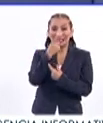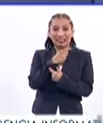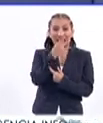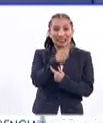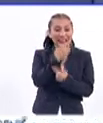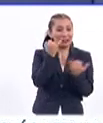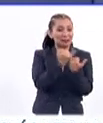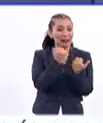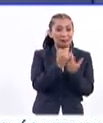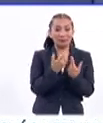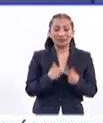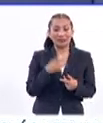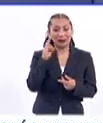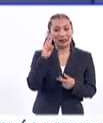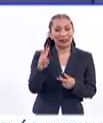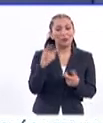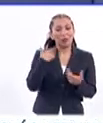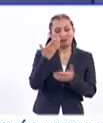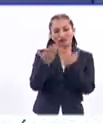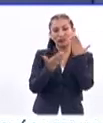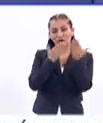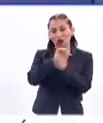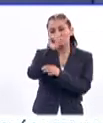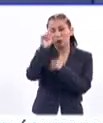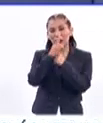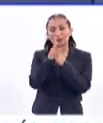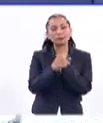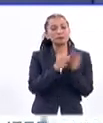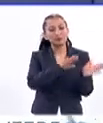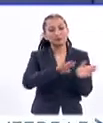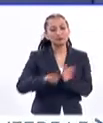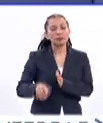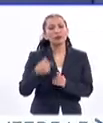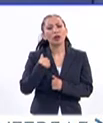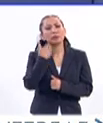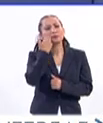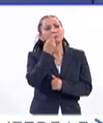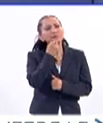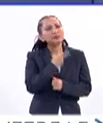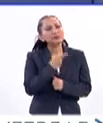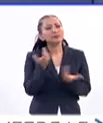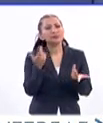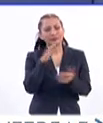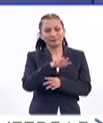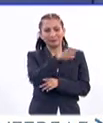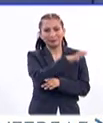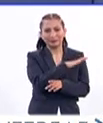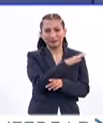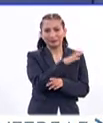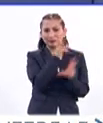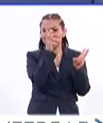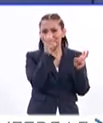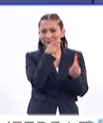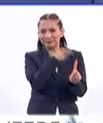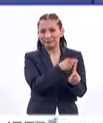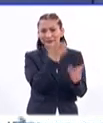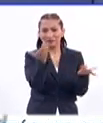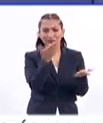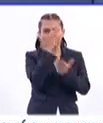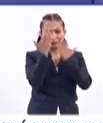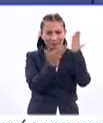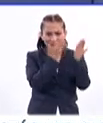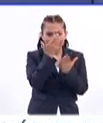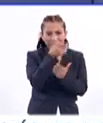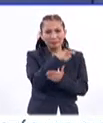otro tipo de personas que también se han ido a estudiar al extranjero. Ahora bien, me gustaría que nos platicaras dentro de la parte curricular, la